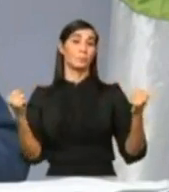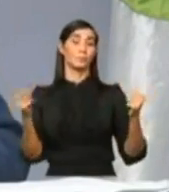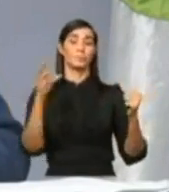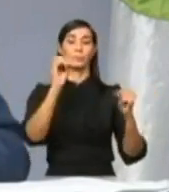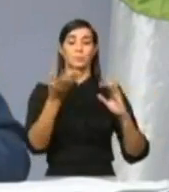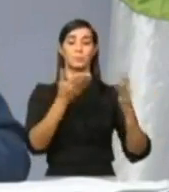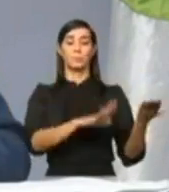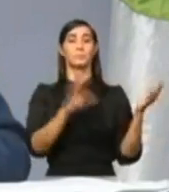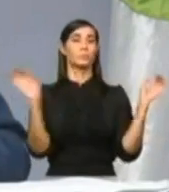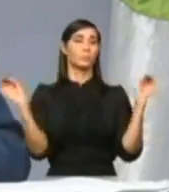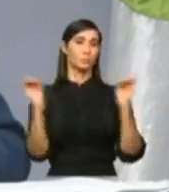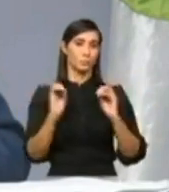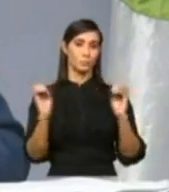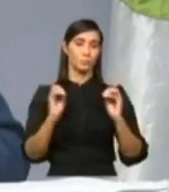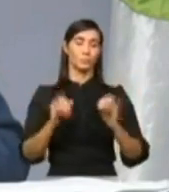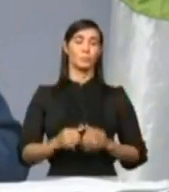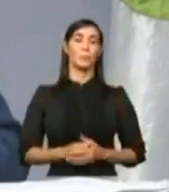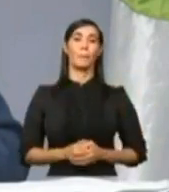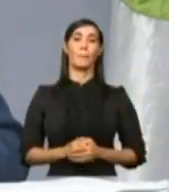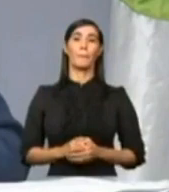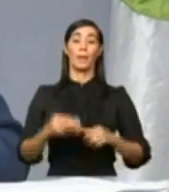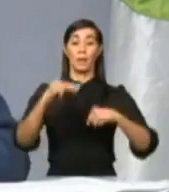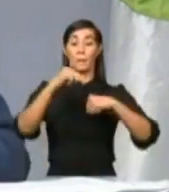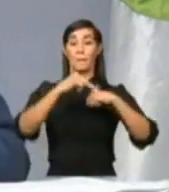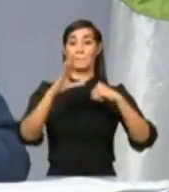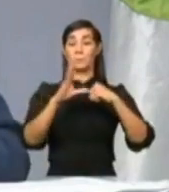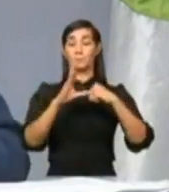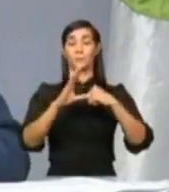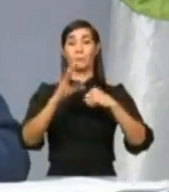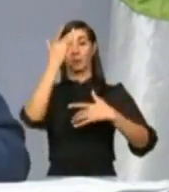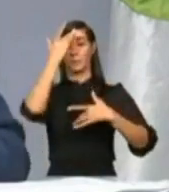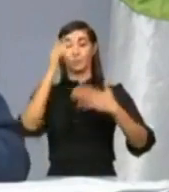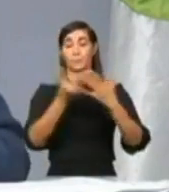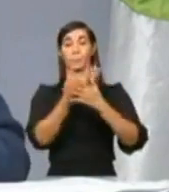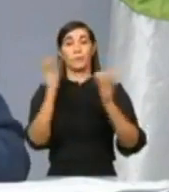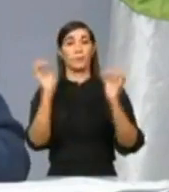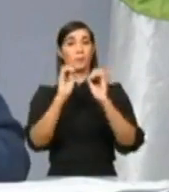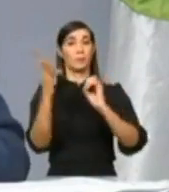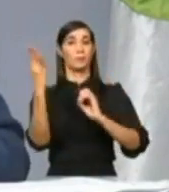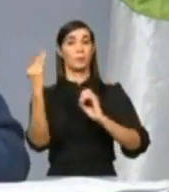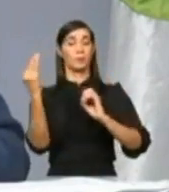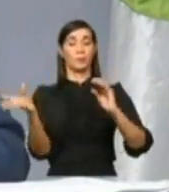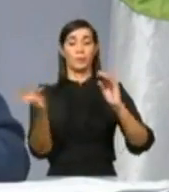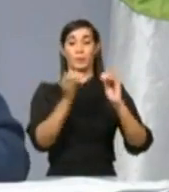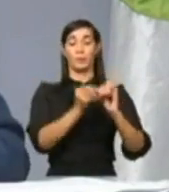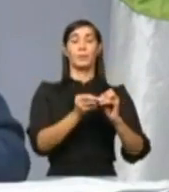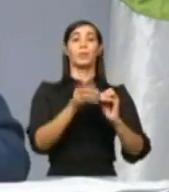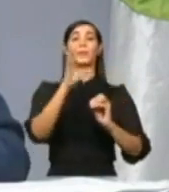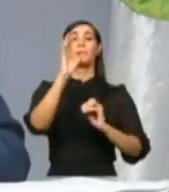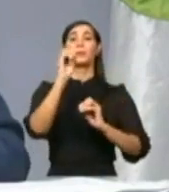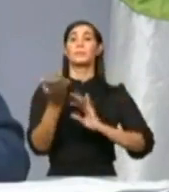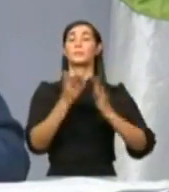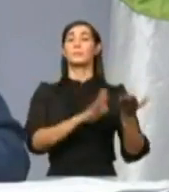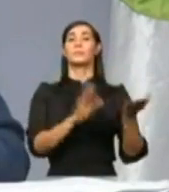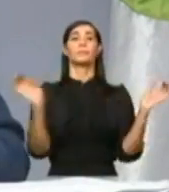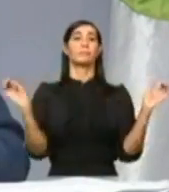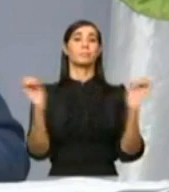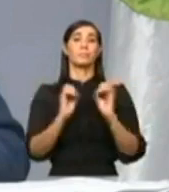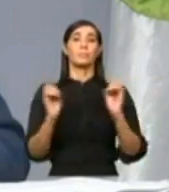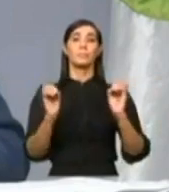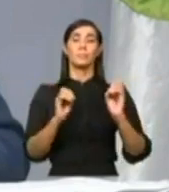0 fallecimiento. Montecristi, 0 casos nuevos, 14 acumulados, 0 fallecimiento.